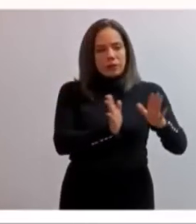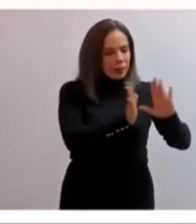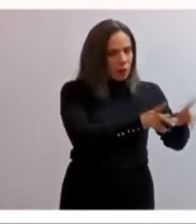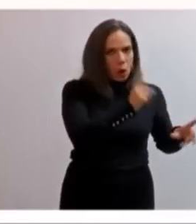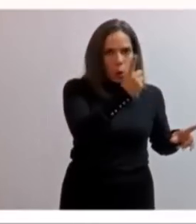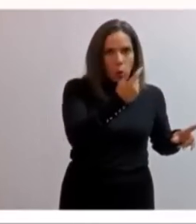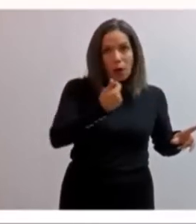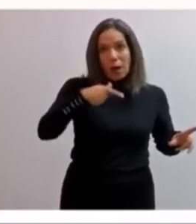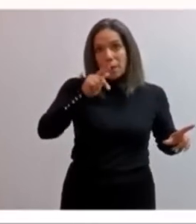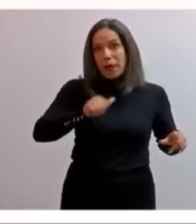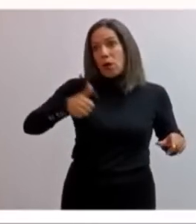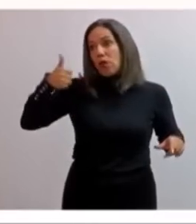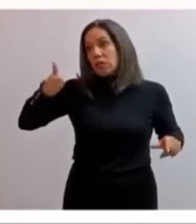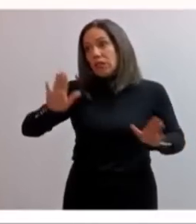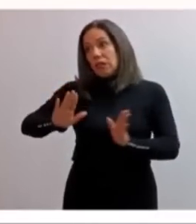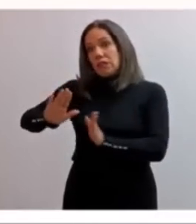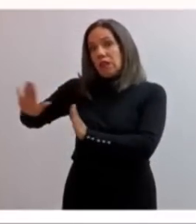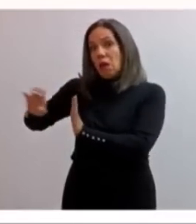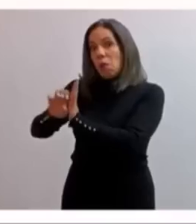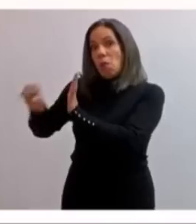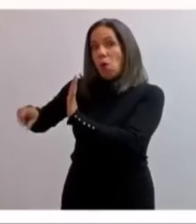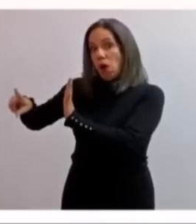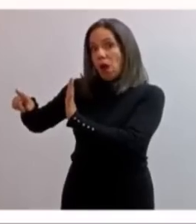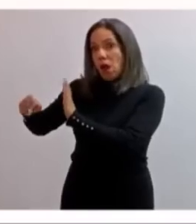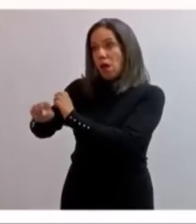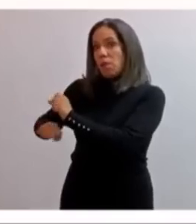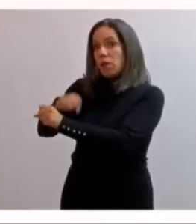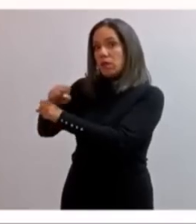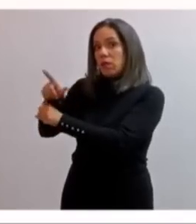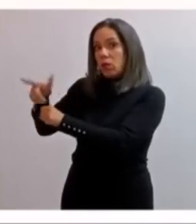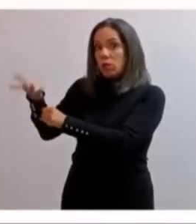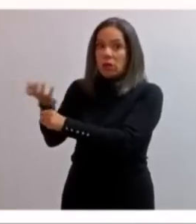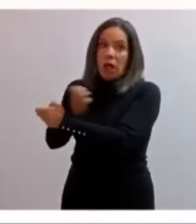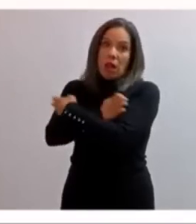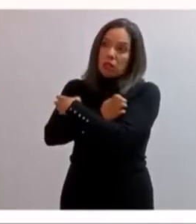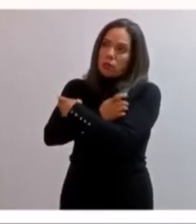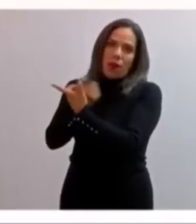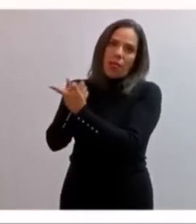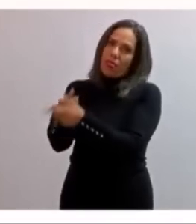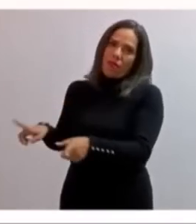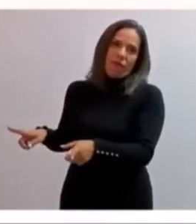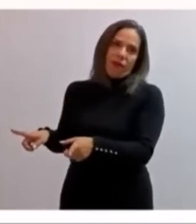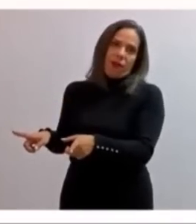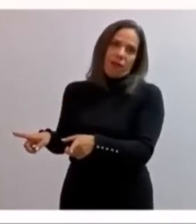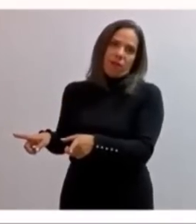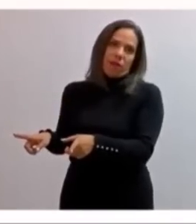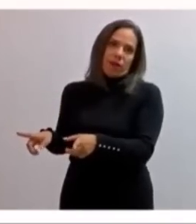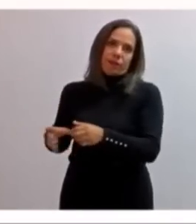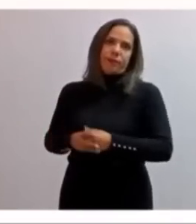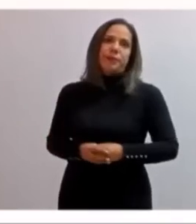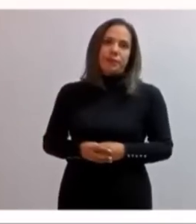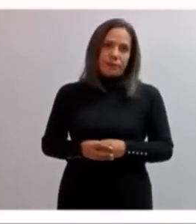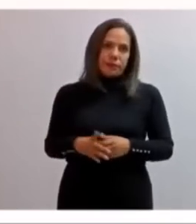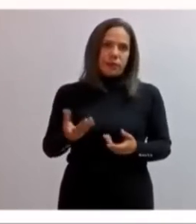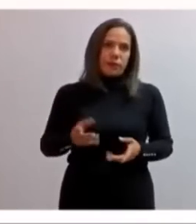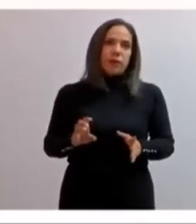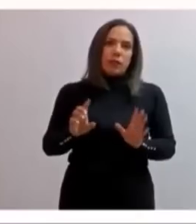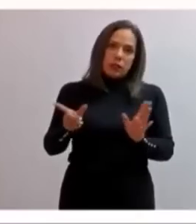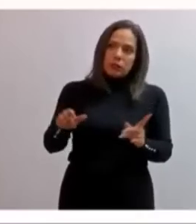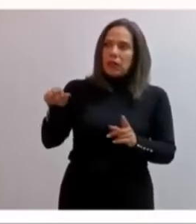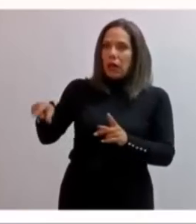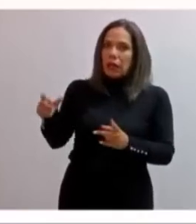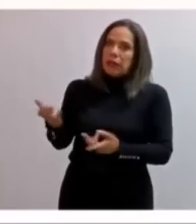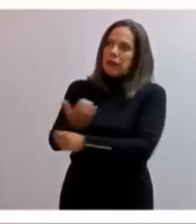o en secundaria, por decirlo como lo reconocemos habitualmente. Nos enfrentamos en el caso de la secundaria,